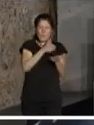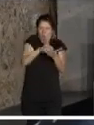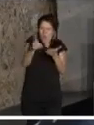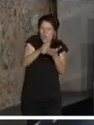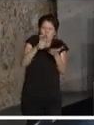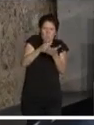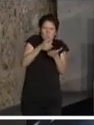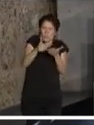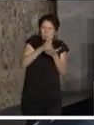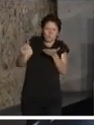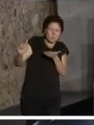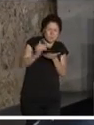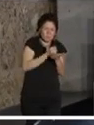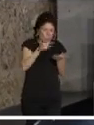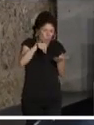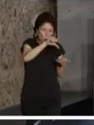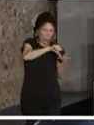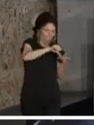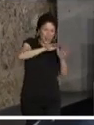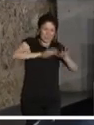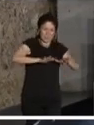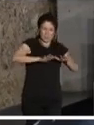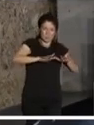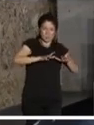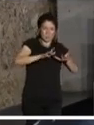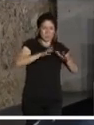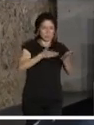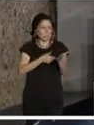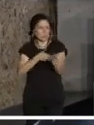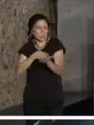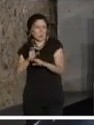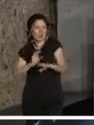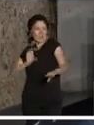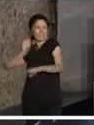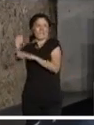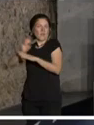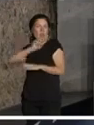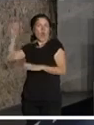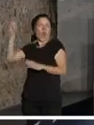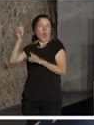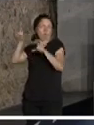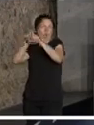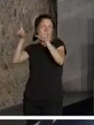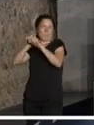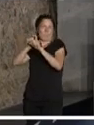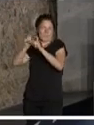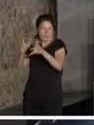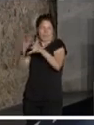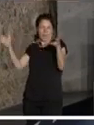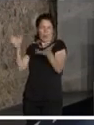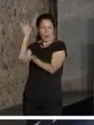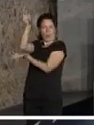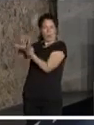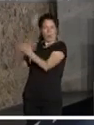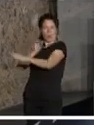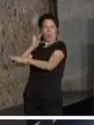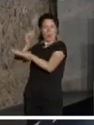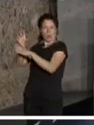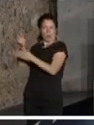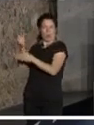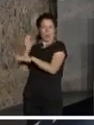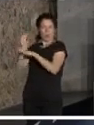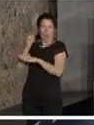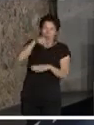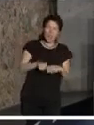de euros millones de euros que se van de la ciudad se van a las sedes de esos de esas grandes empresas cuando deberían de quedarse aquí deberíamos